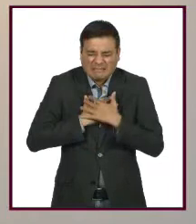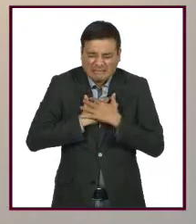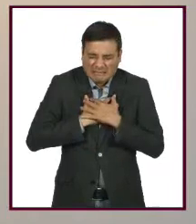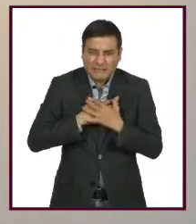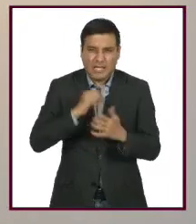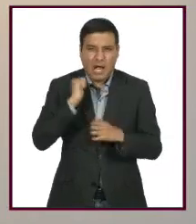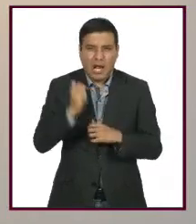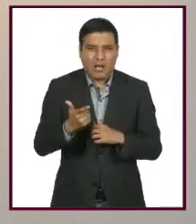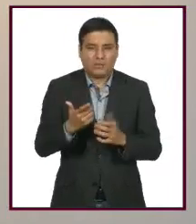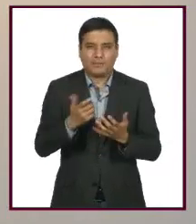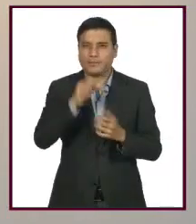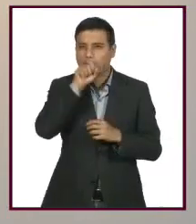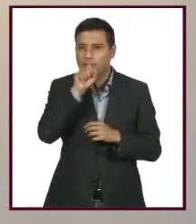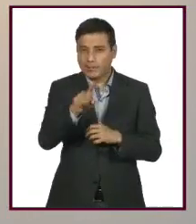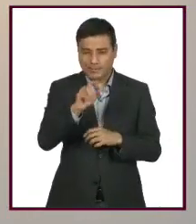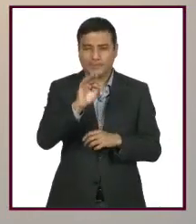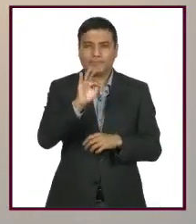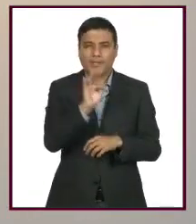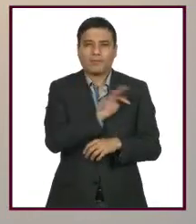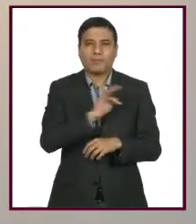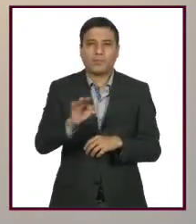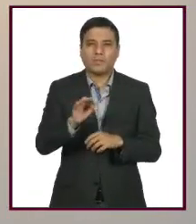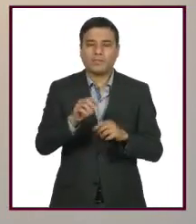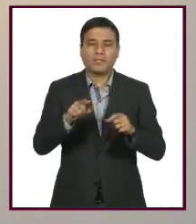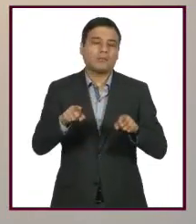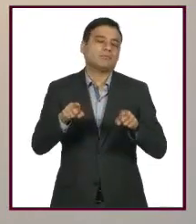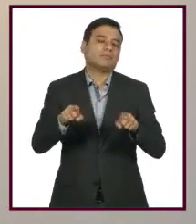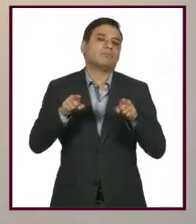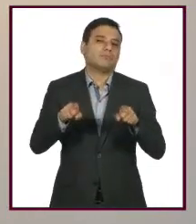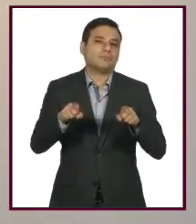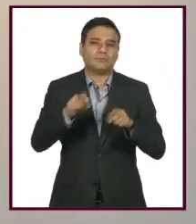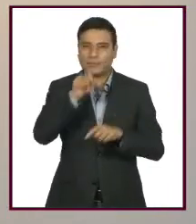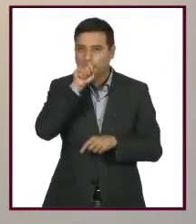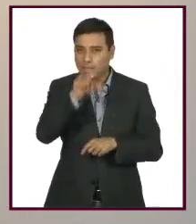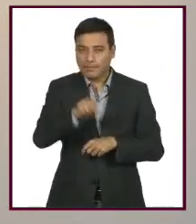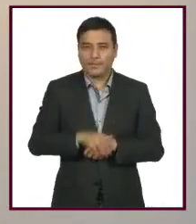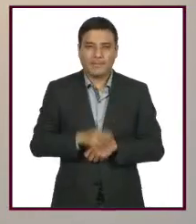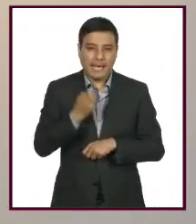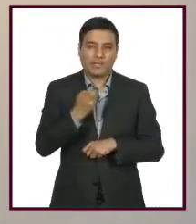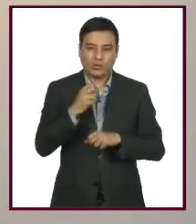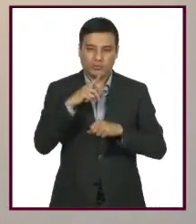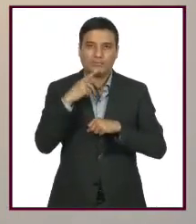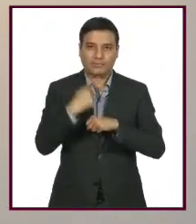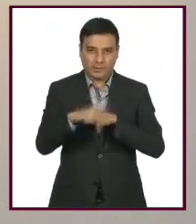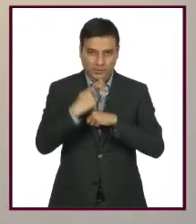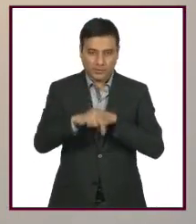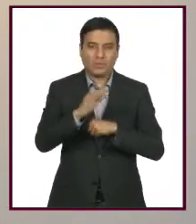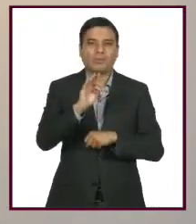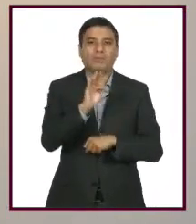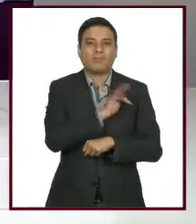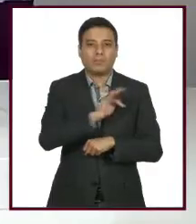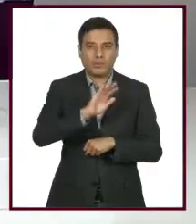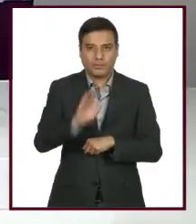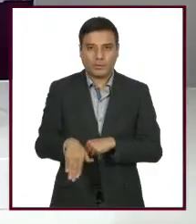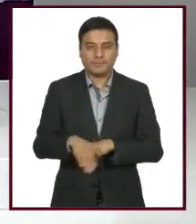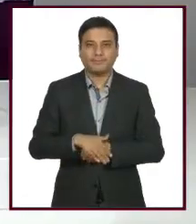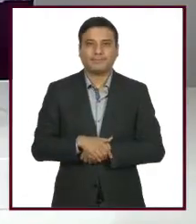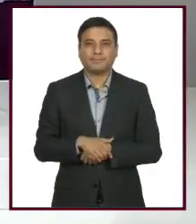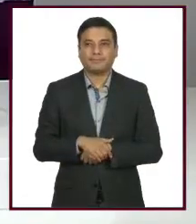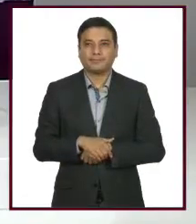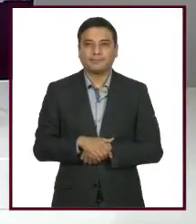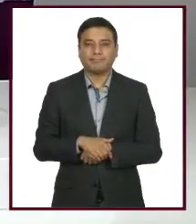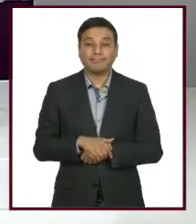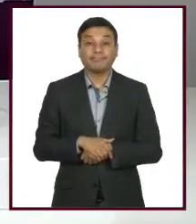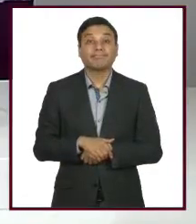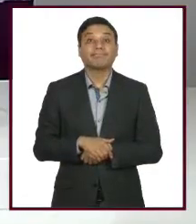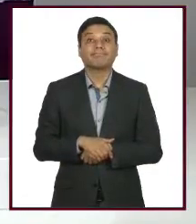también pueden presentarse crisis convulsivas, ¿no? Que eso pues es ya todavía más peligroso, incluso la muerte. Vaya,